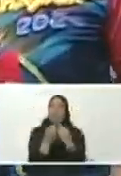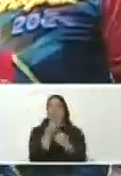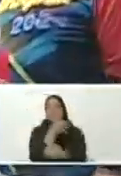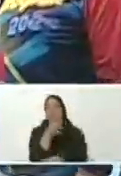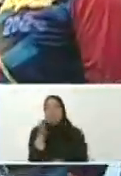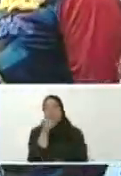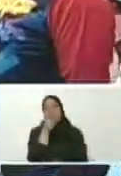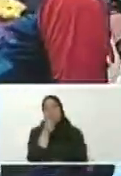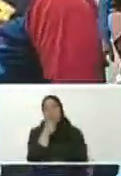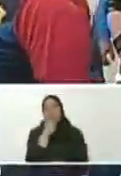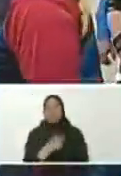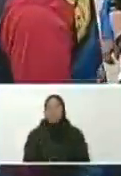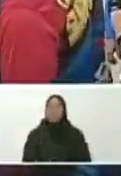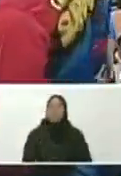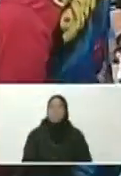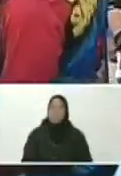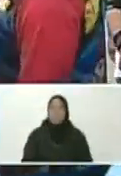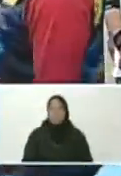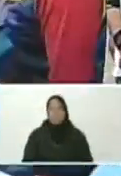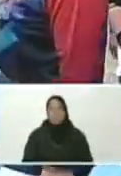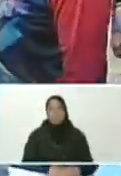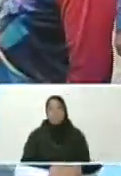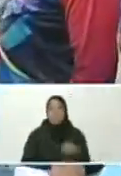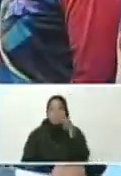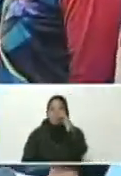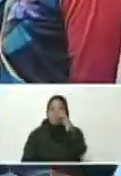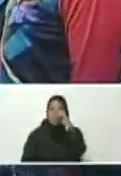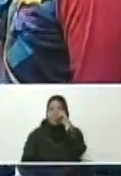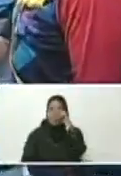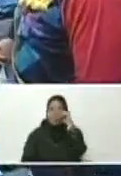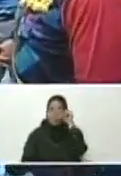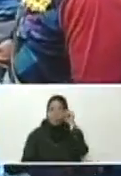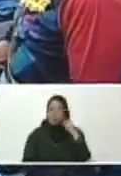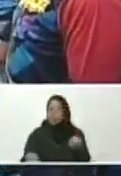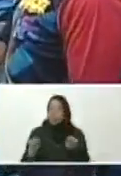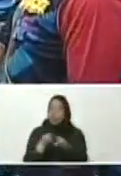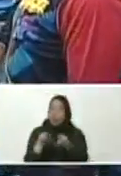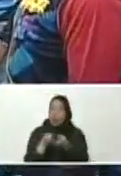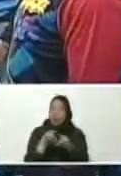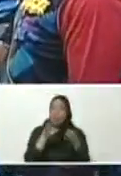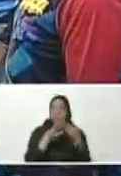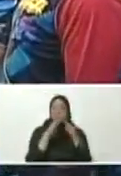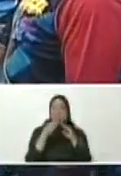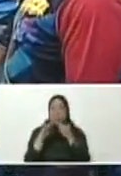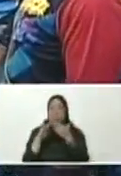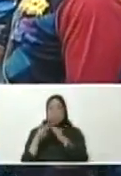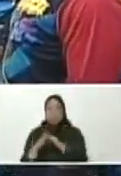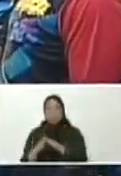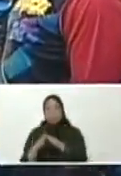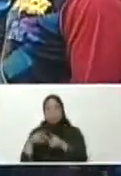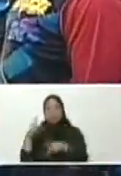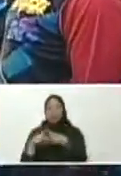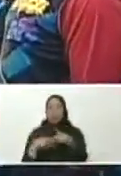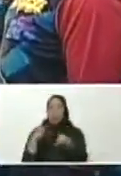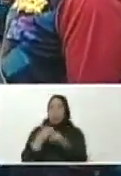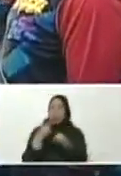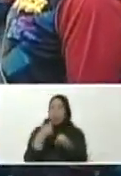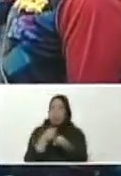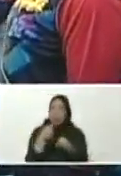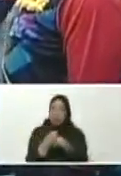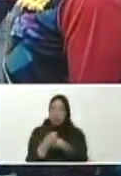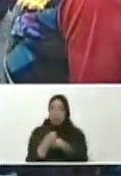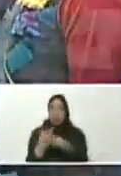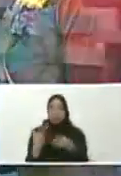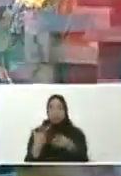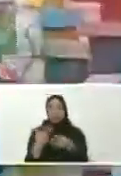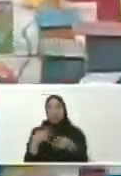Excelente. Sí, de igual forma, señor presidente, esta comuna ha sido beneficiada a través de la gestión de su